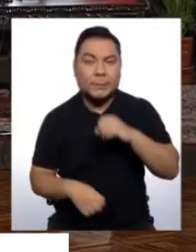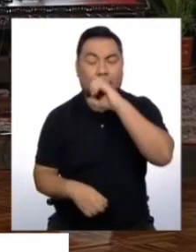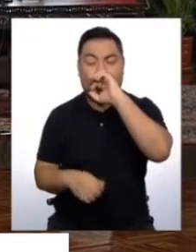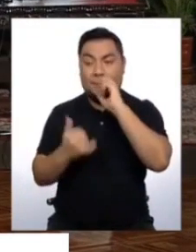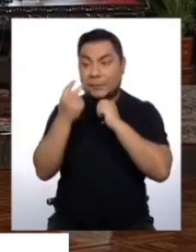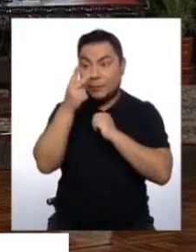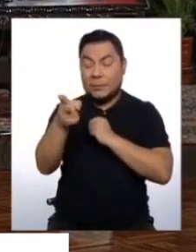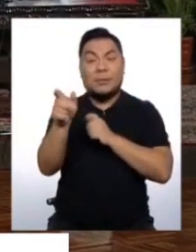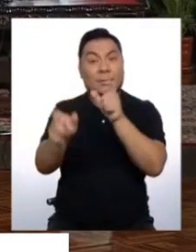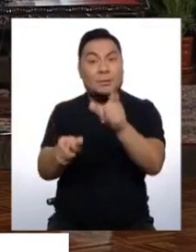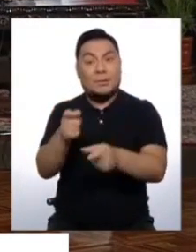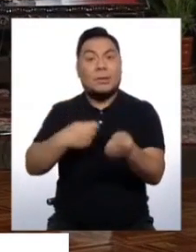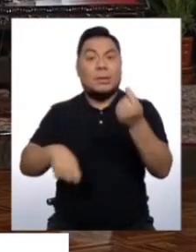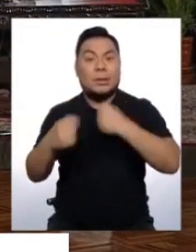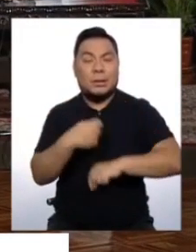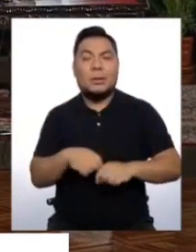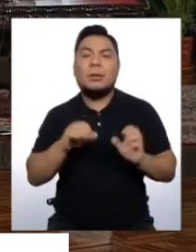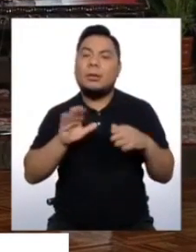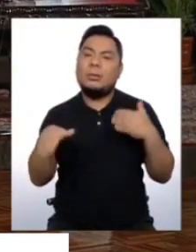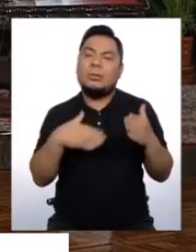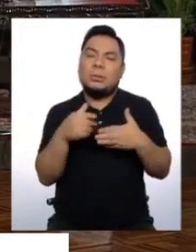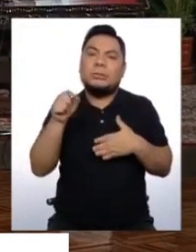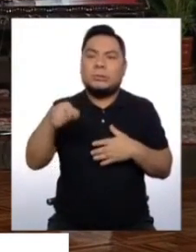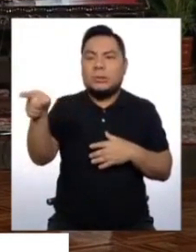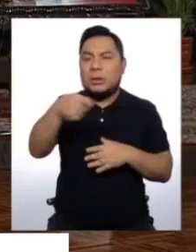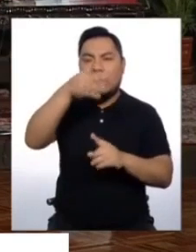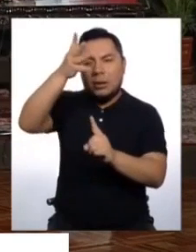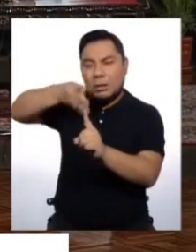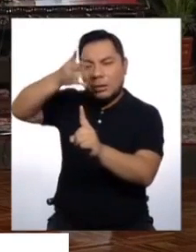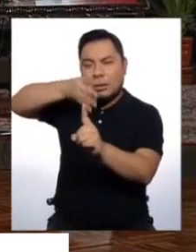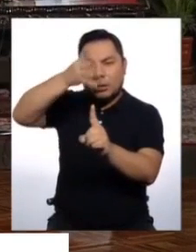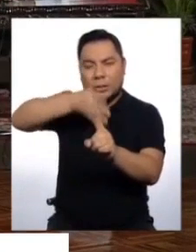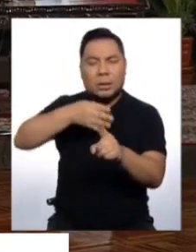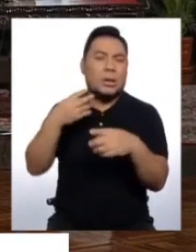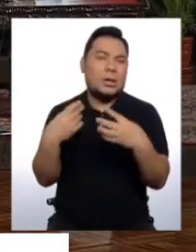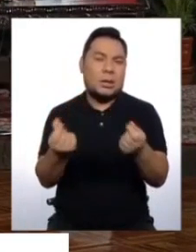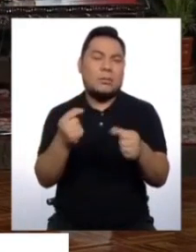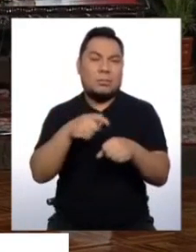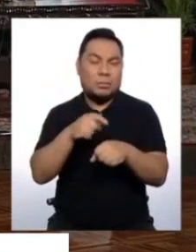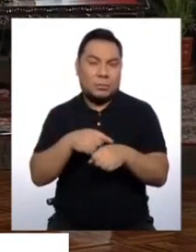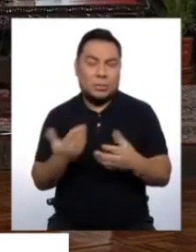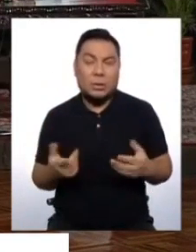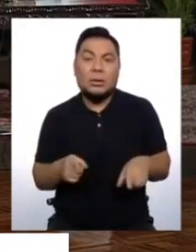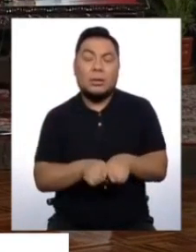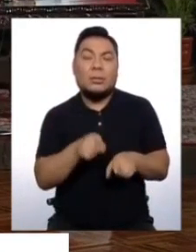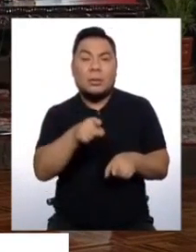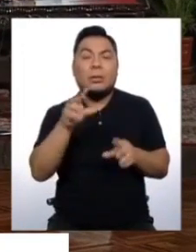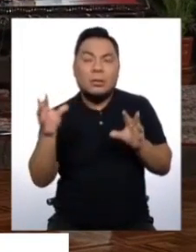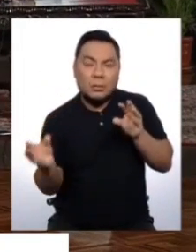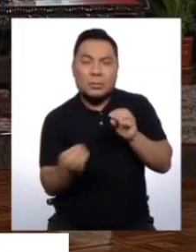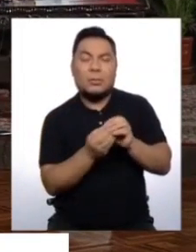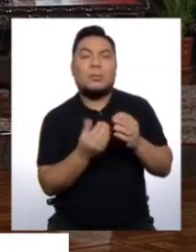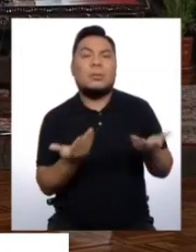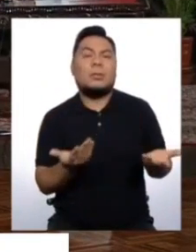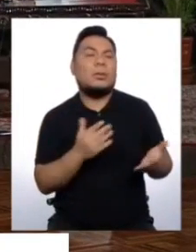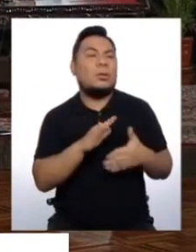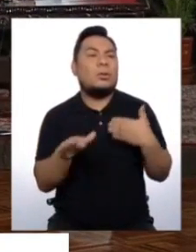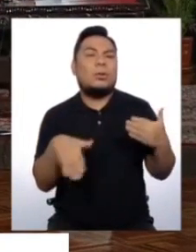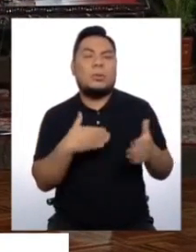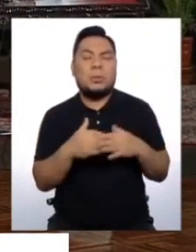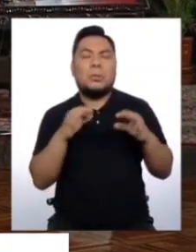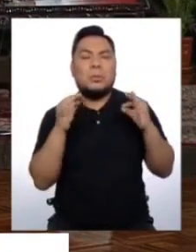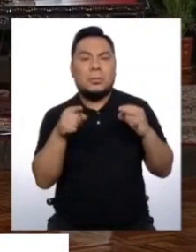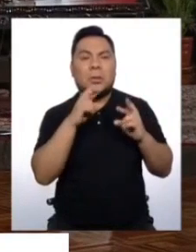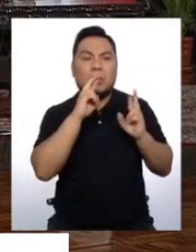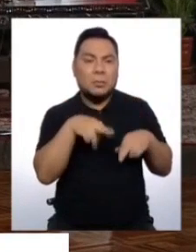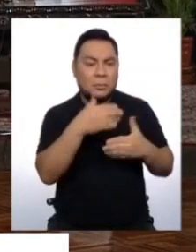Vemos que los comerciantes están siendo testeados con pruebas rápidas y se está tomando como completamente fiables